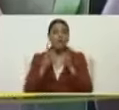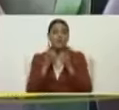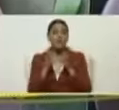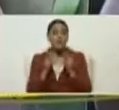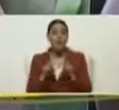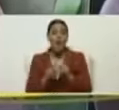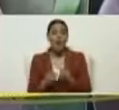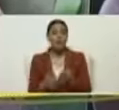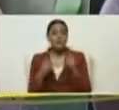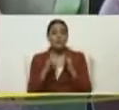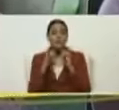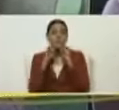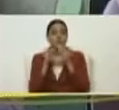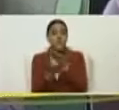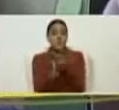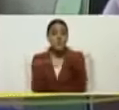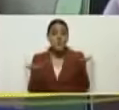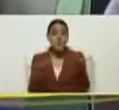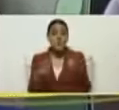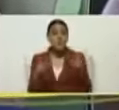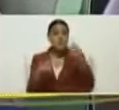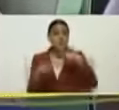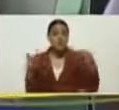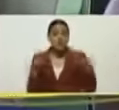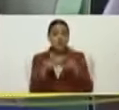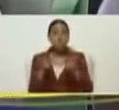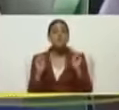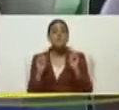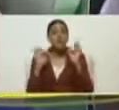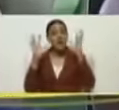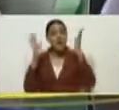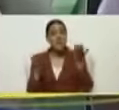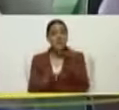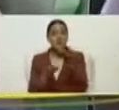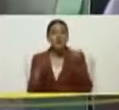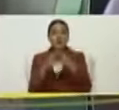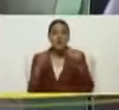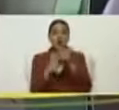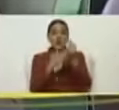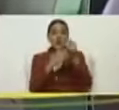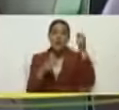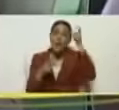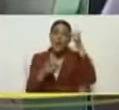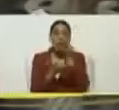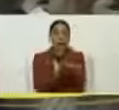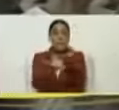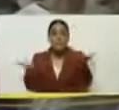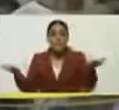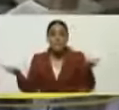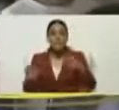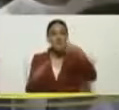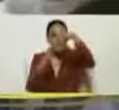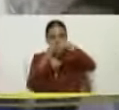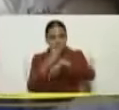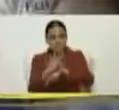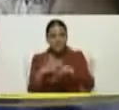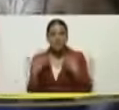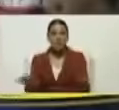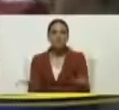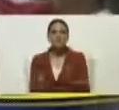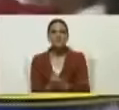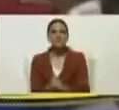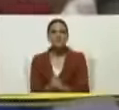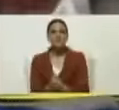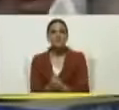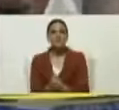este encuentro maravilloso con el liderazgo campesino profundo. Me dice que